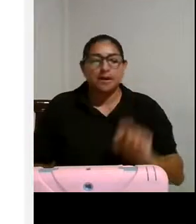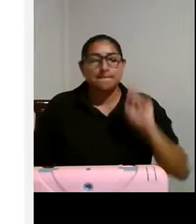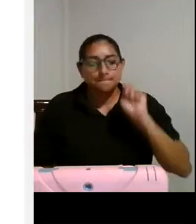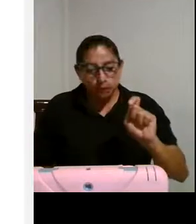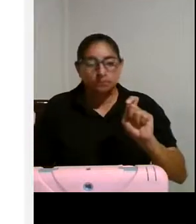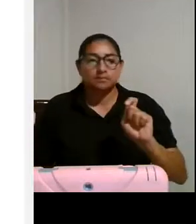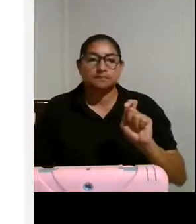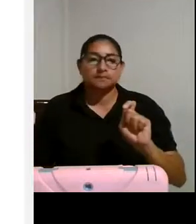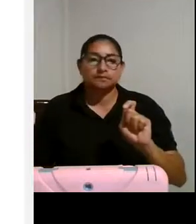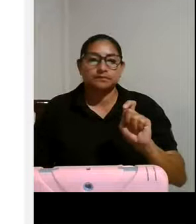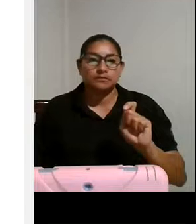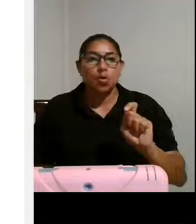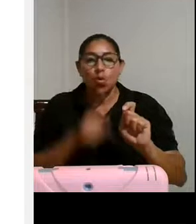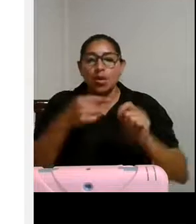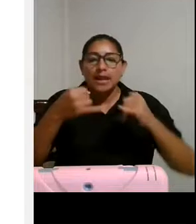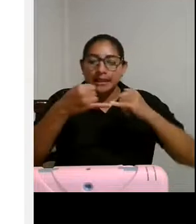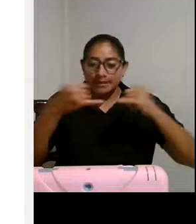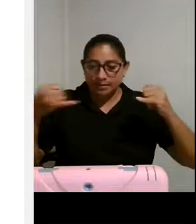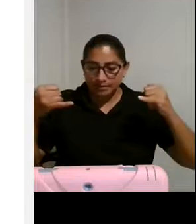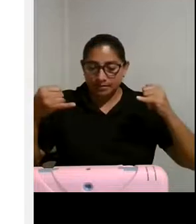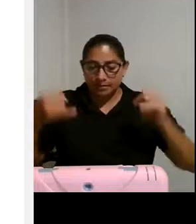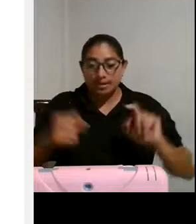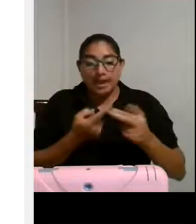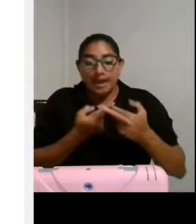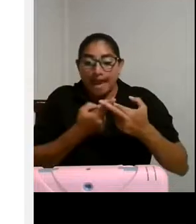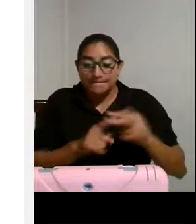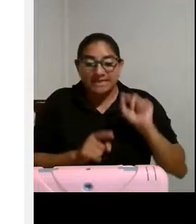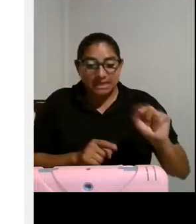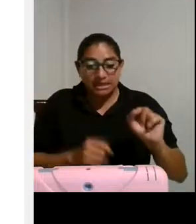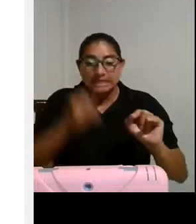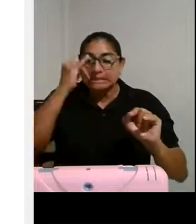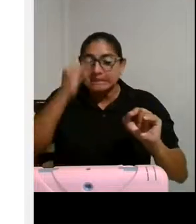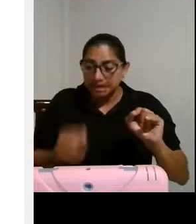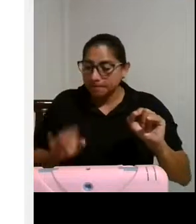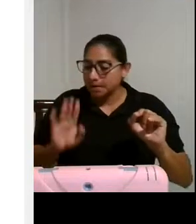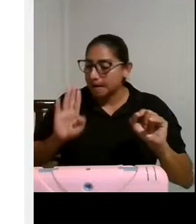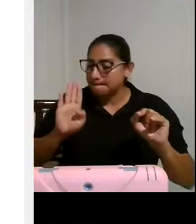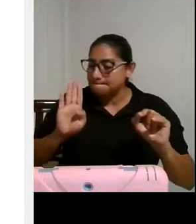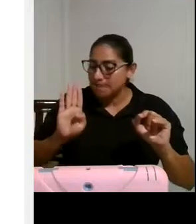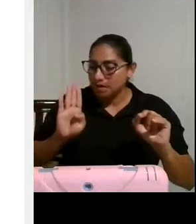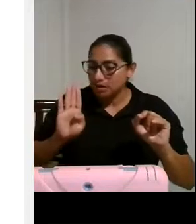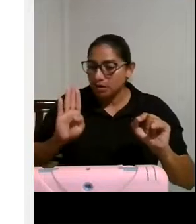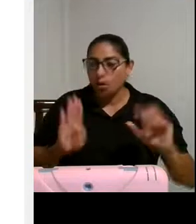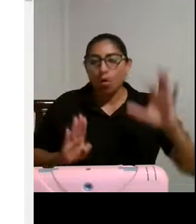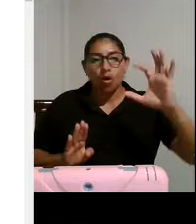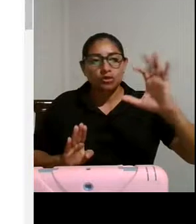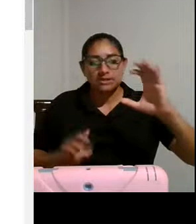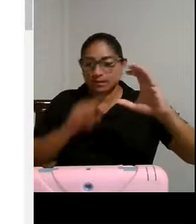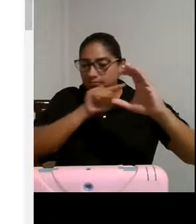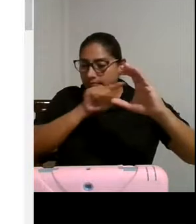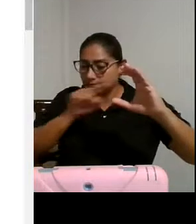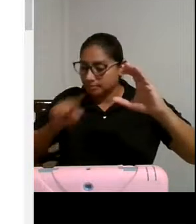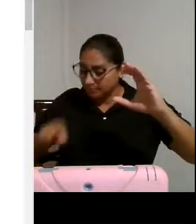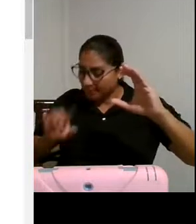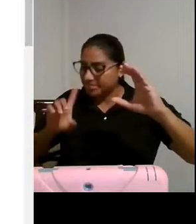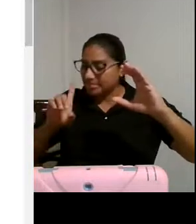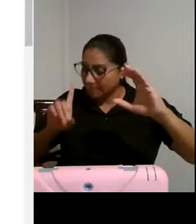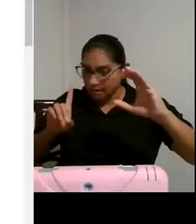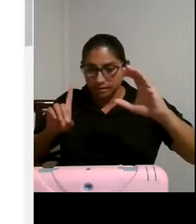aplicar un límite. Esta fórmula que viene aquí. Y ahorita más adelante la vamos